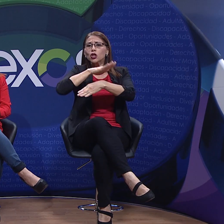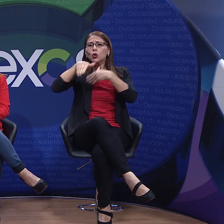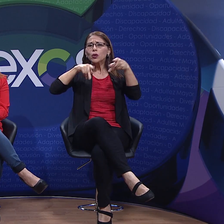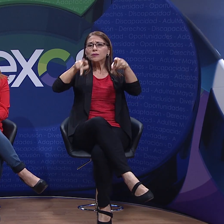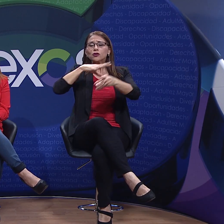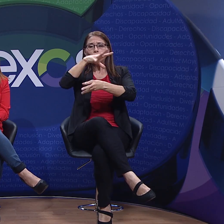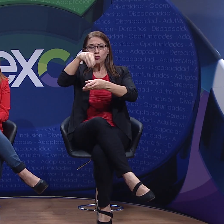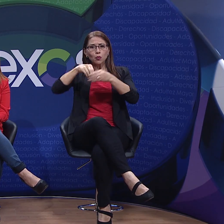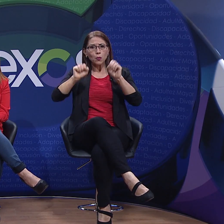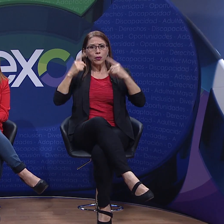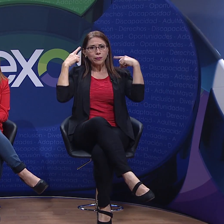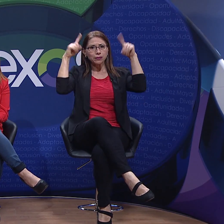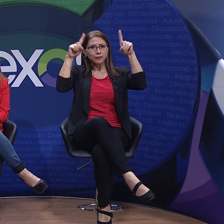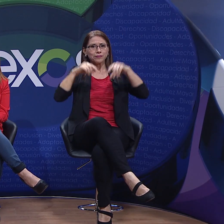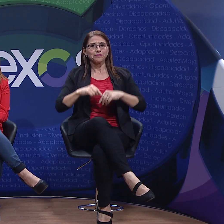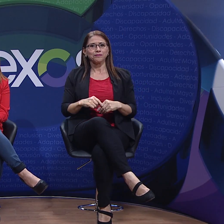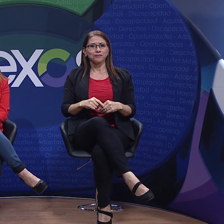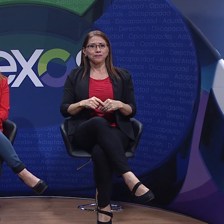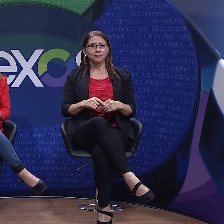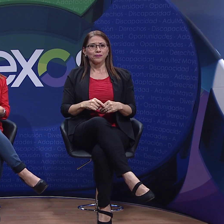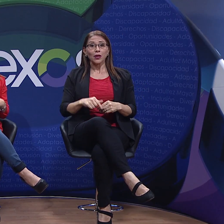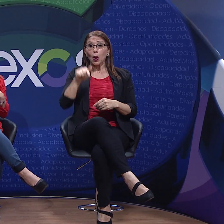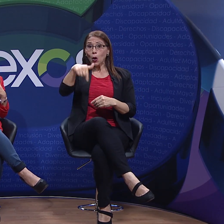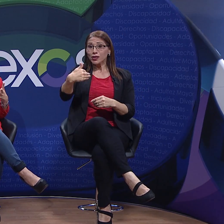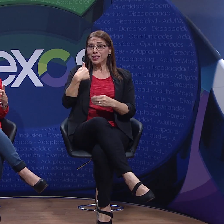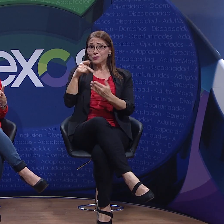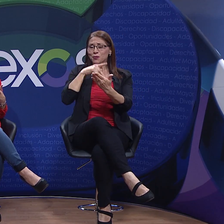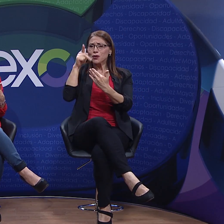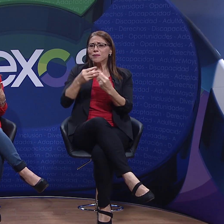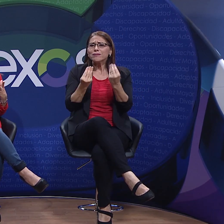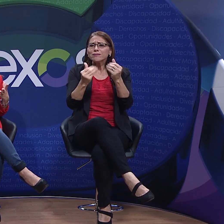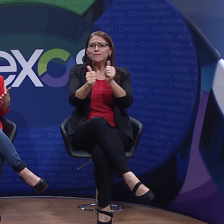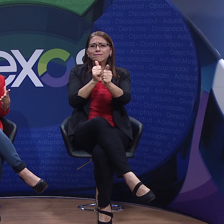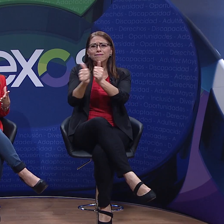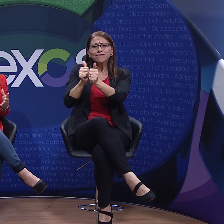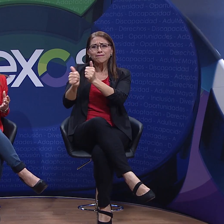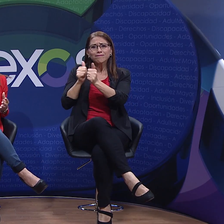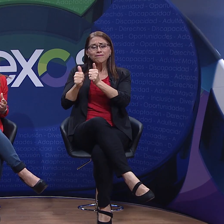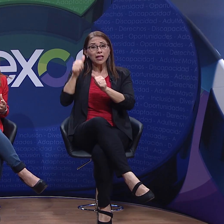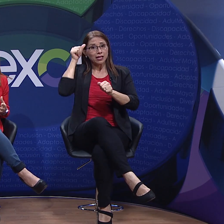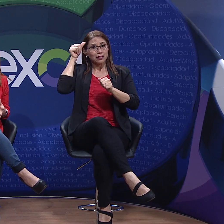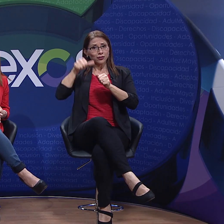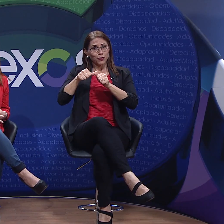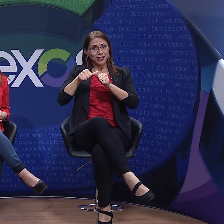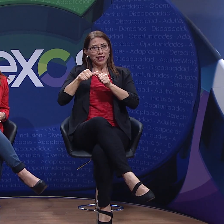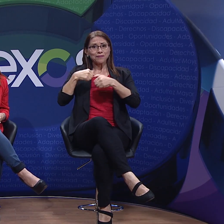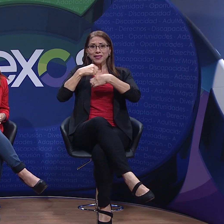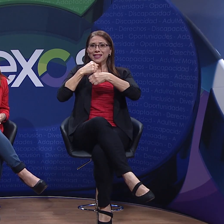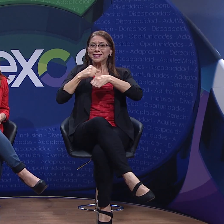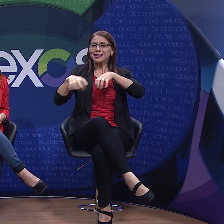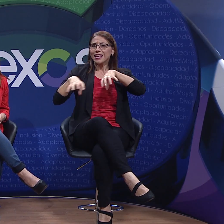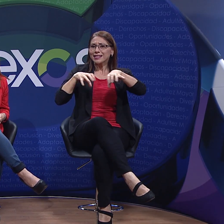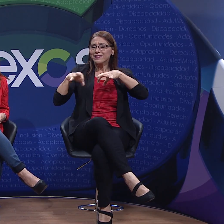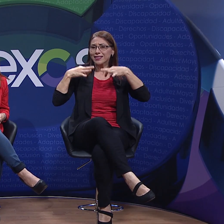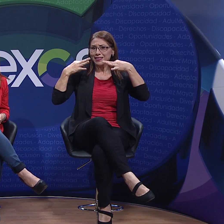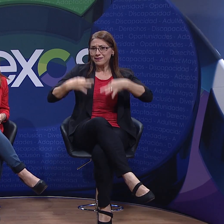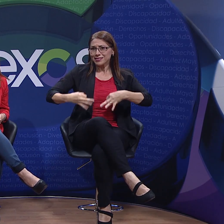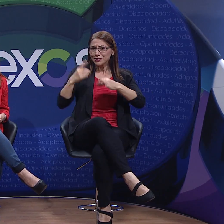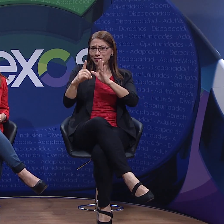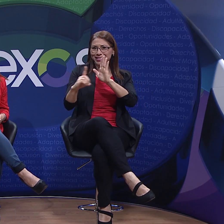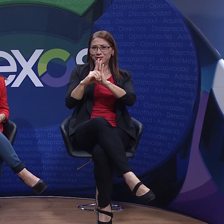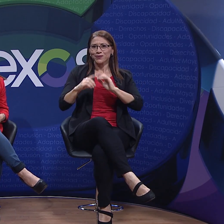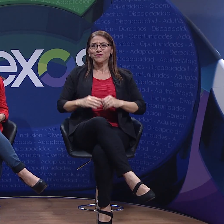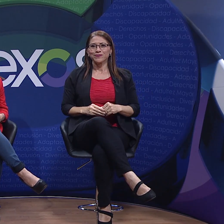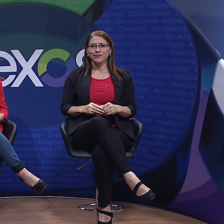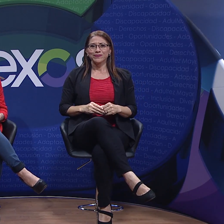todos es posible. Hoy tenemos un programa lleno de deporte que nos recuerda que practicar actividad física es